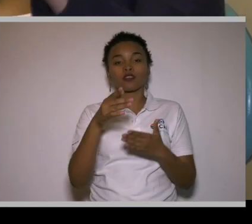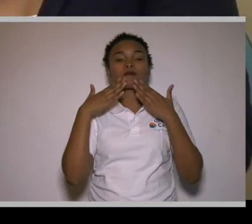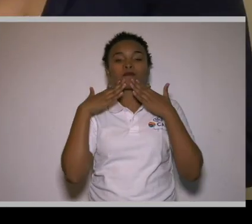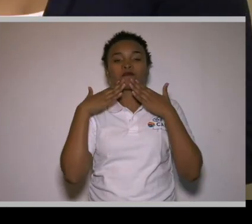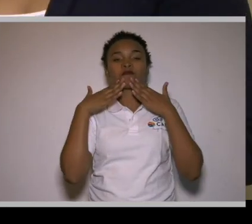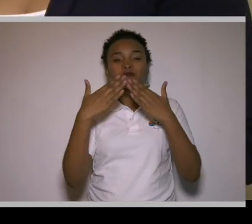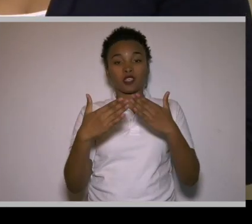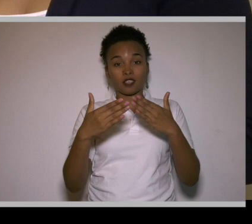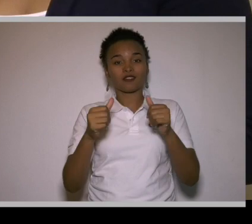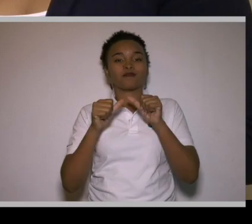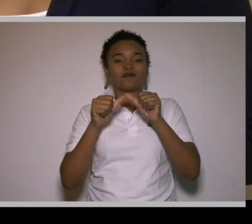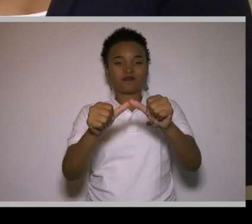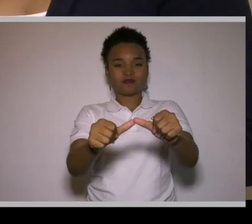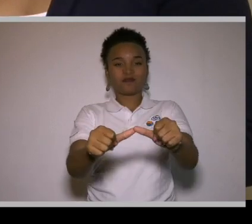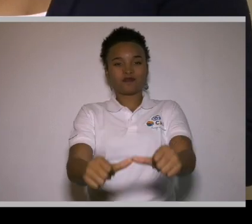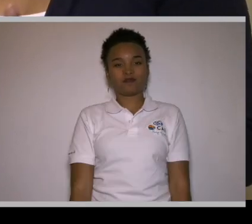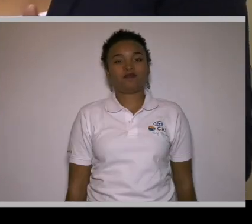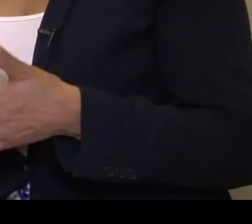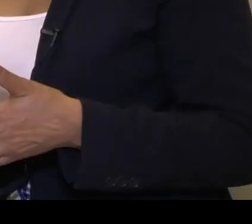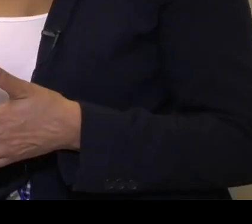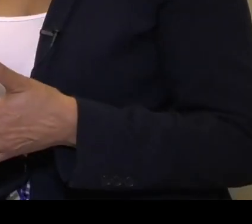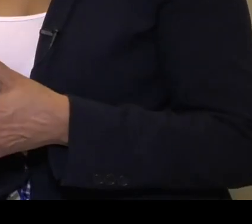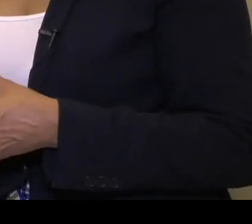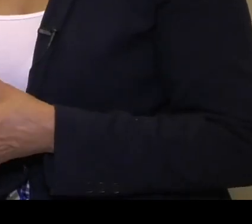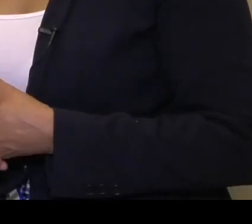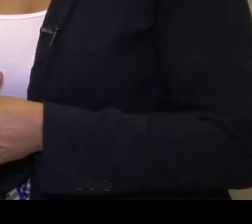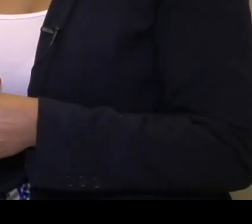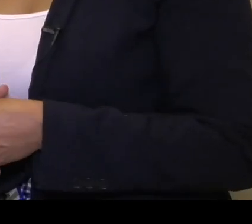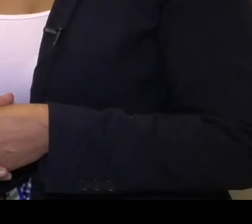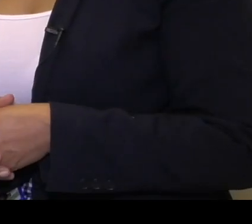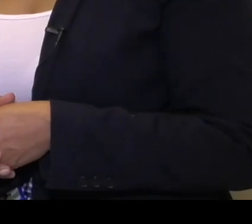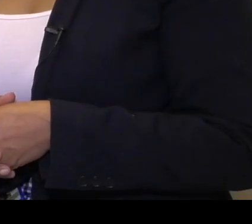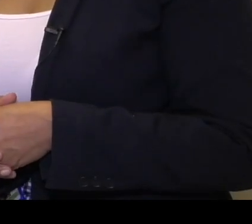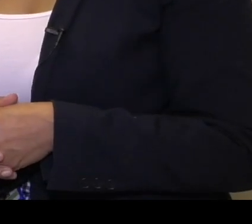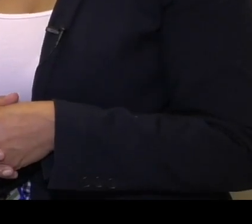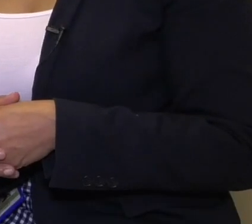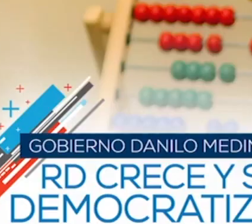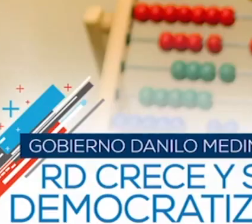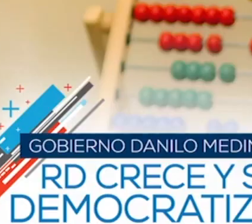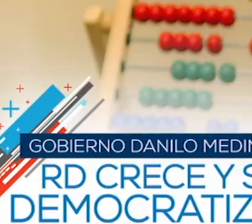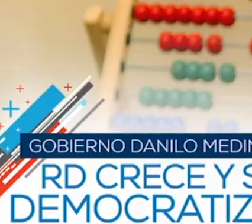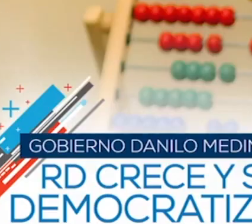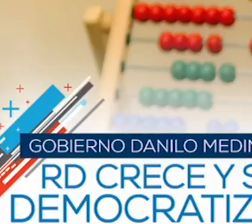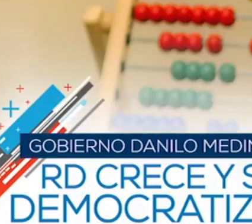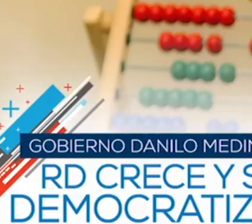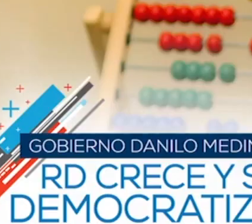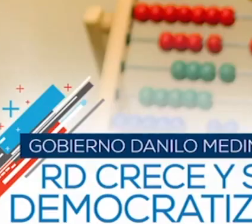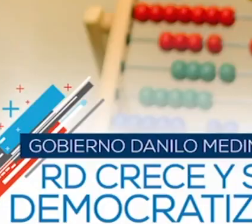oportunas. Y a ustedes, sigan con nosotros que en breve continuamos con mucho más en Revista Pediatra.